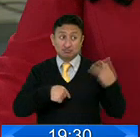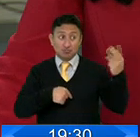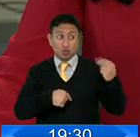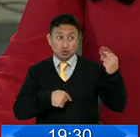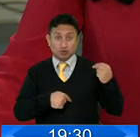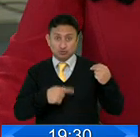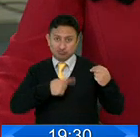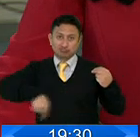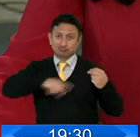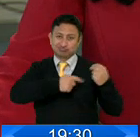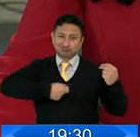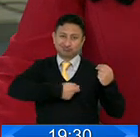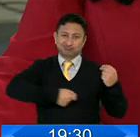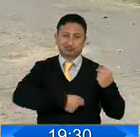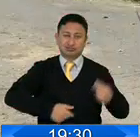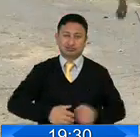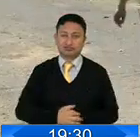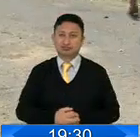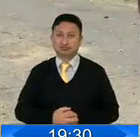y regresó a matarla.